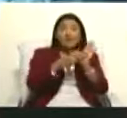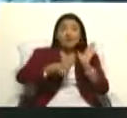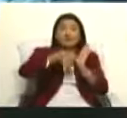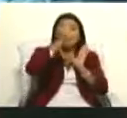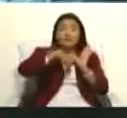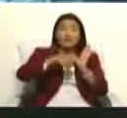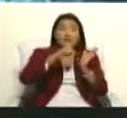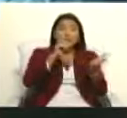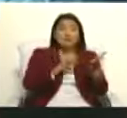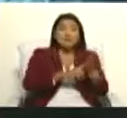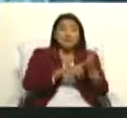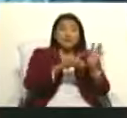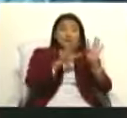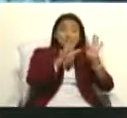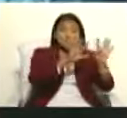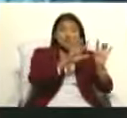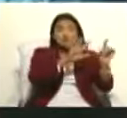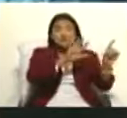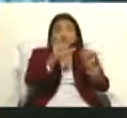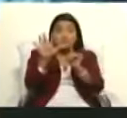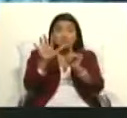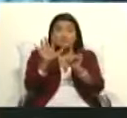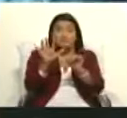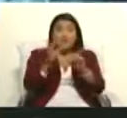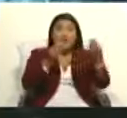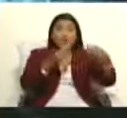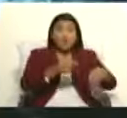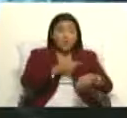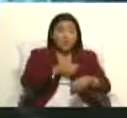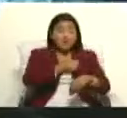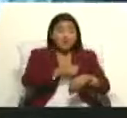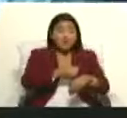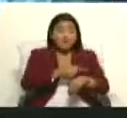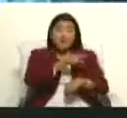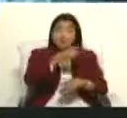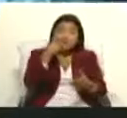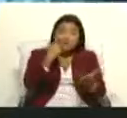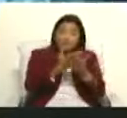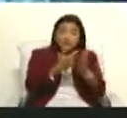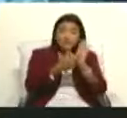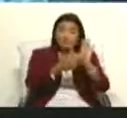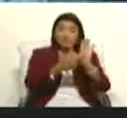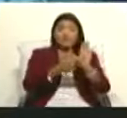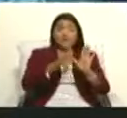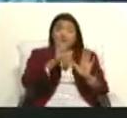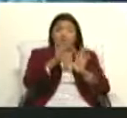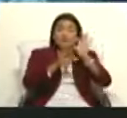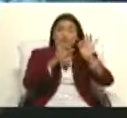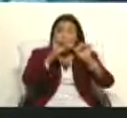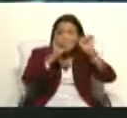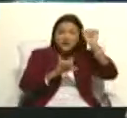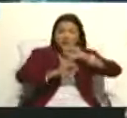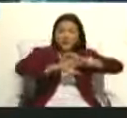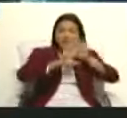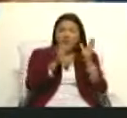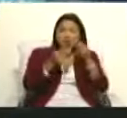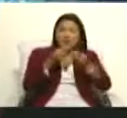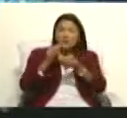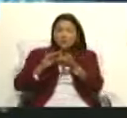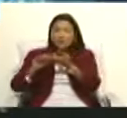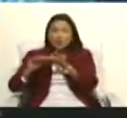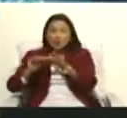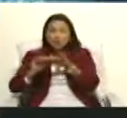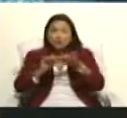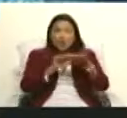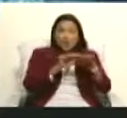el año 66 1966 el acuerdo de Ginebra que establece las formas las maneras como debe